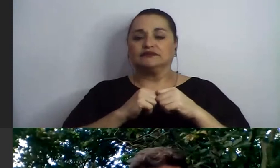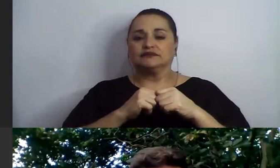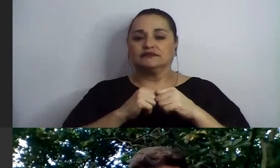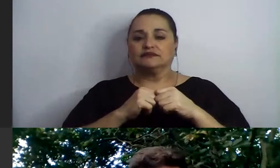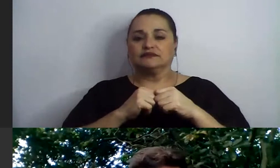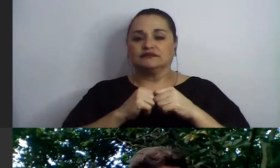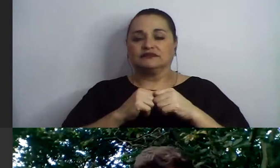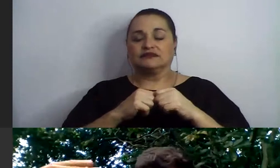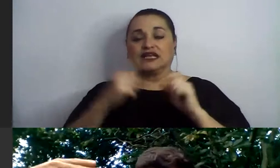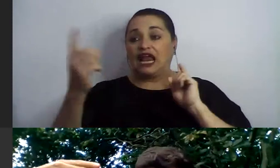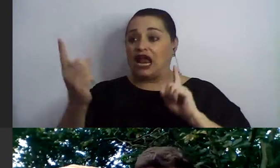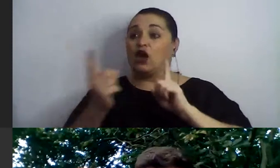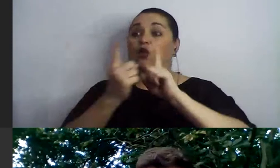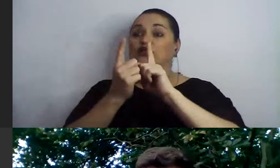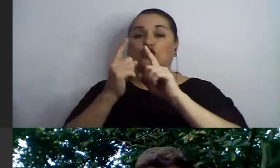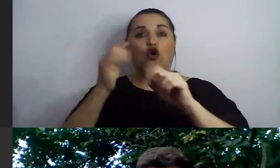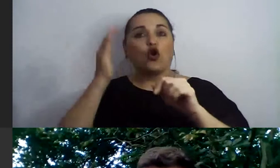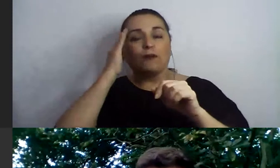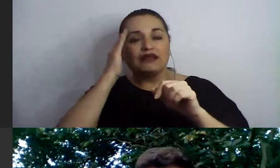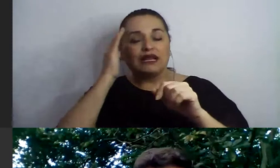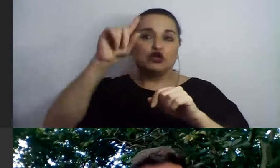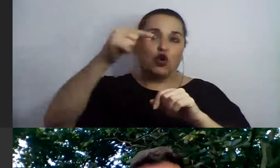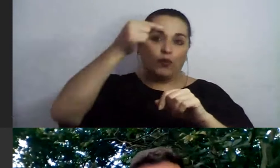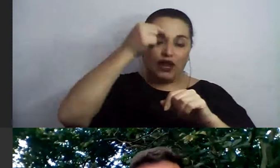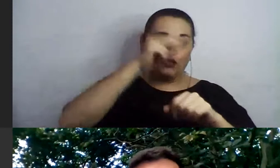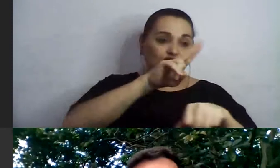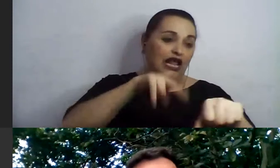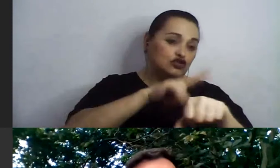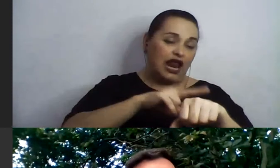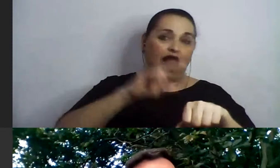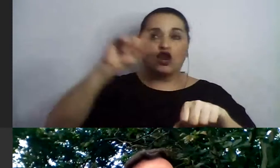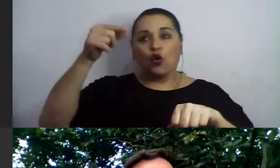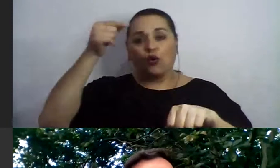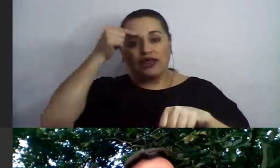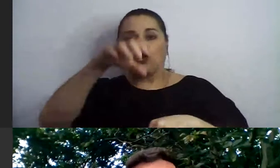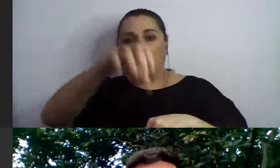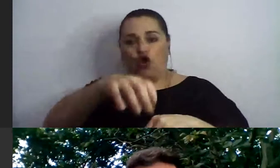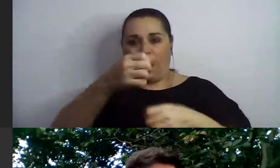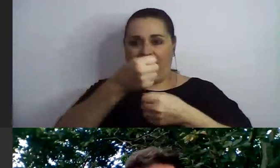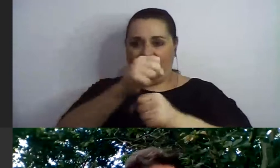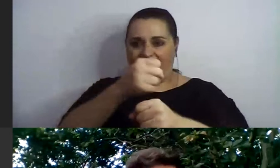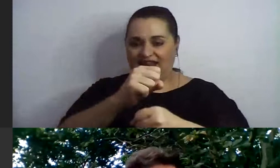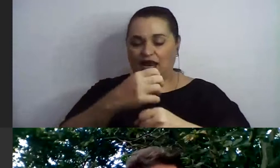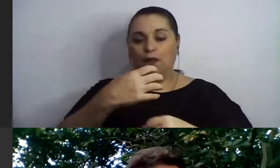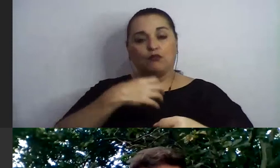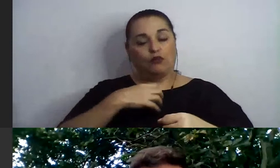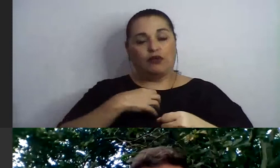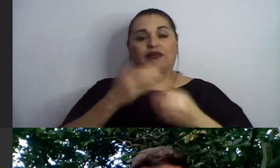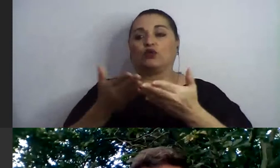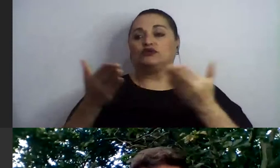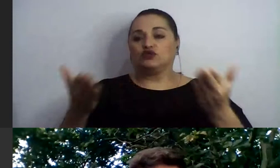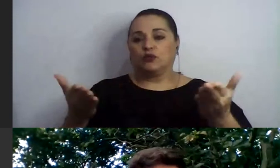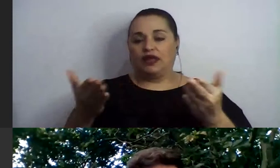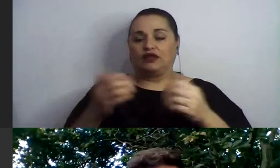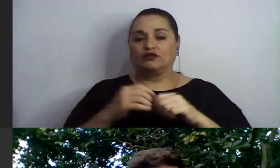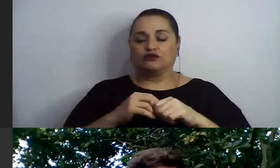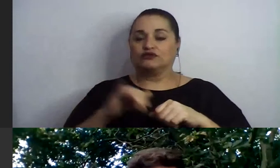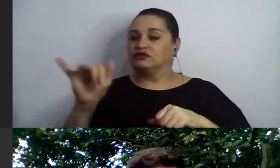bajo un encuentro entre las competencias entre gobierno nacional y gobierno local y propiamente con instrumentos así como